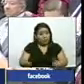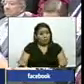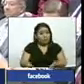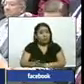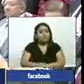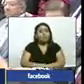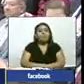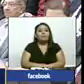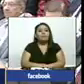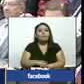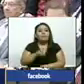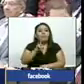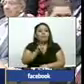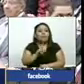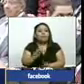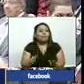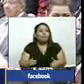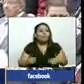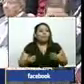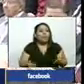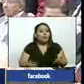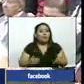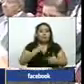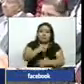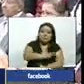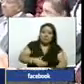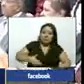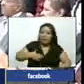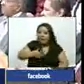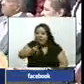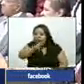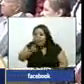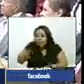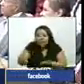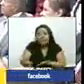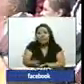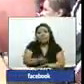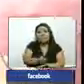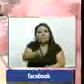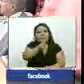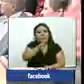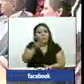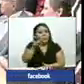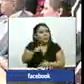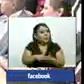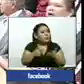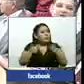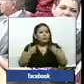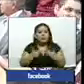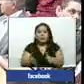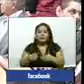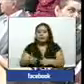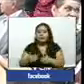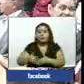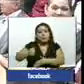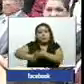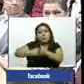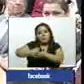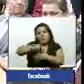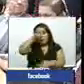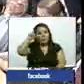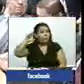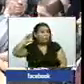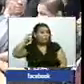una forma de llevarnos entretenimiento, de informarnos y hacer una cantidad de esfuerzos a través de la